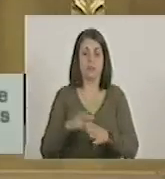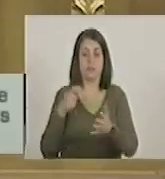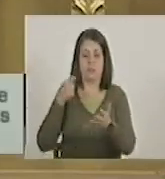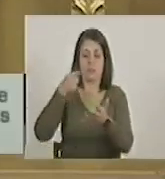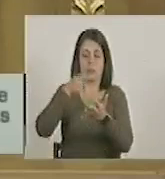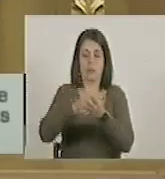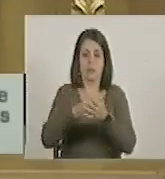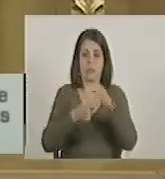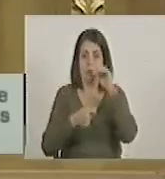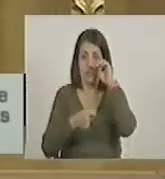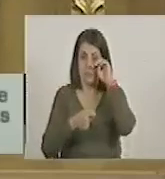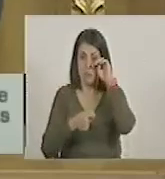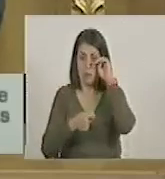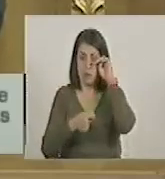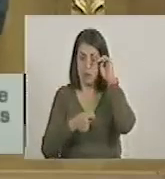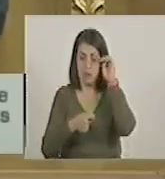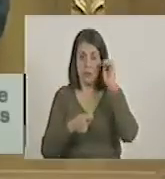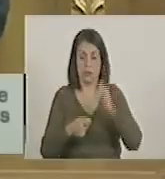inversión